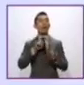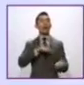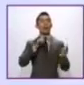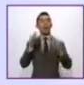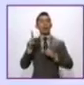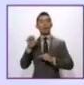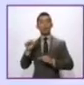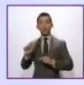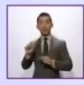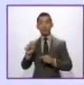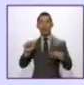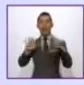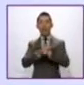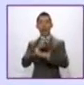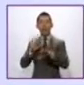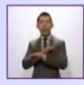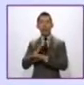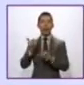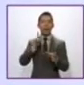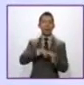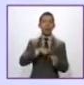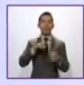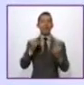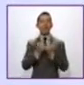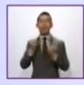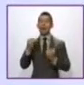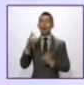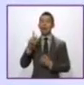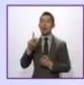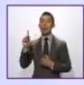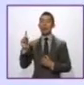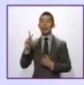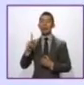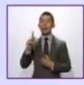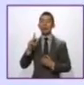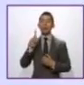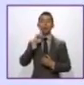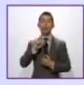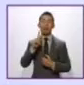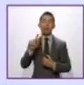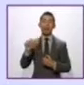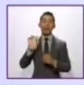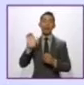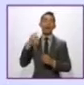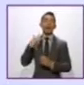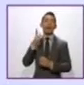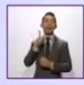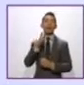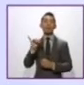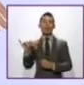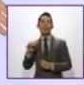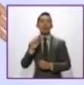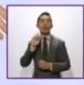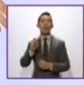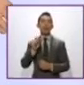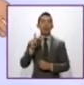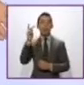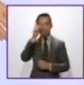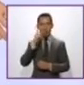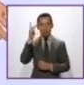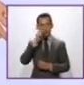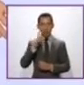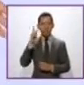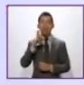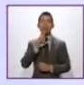PES, o también como el de Penélope, ahora en el PP y antes en el PRI. Y Mauricio, que nunca, no